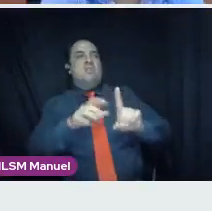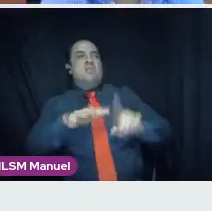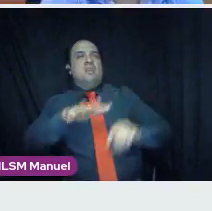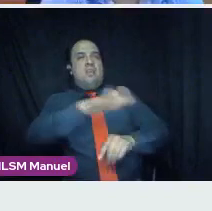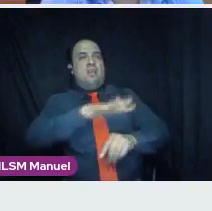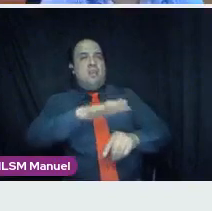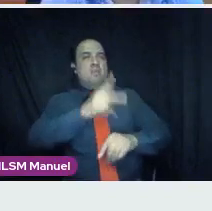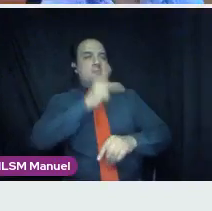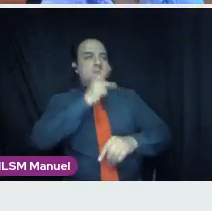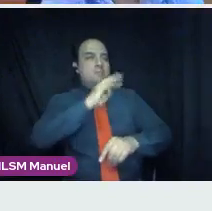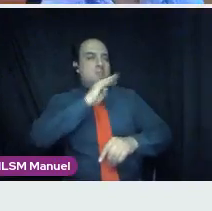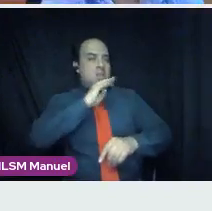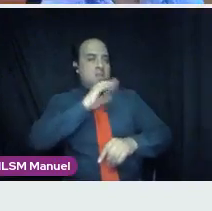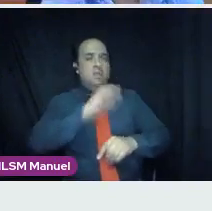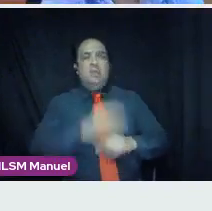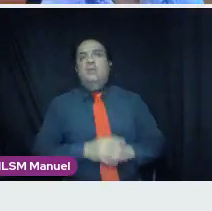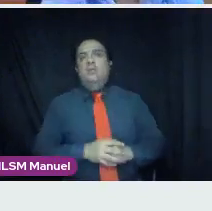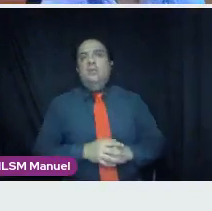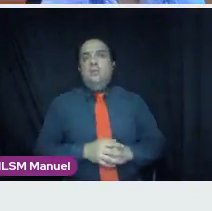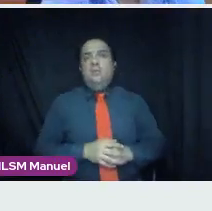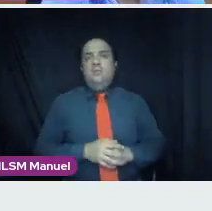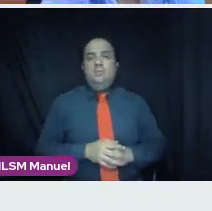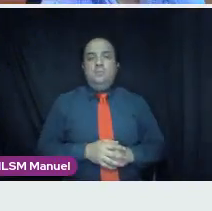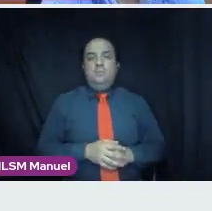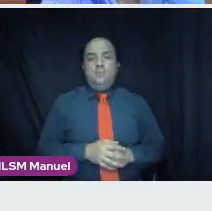los papás, ¿no?